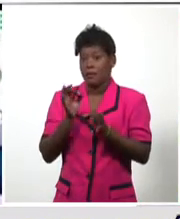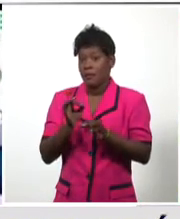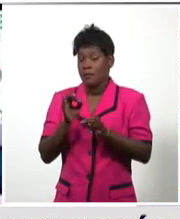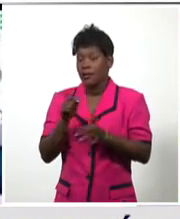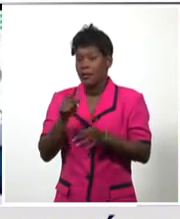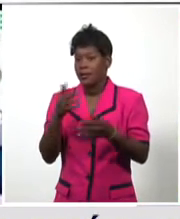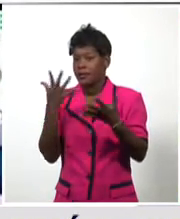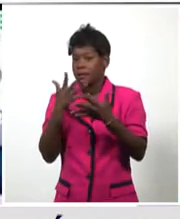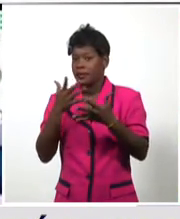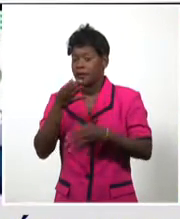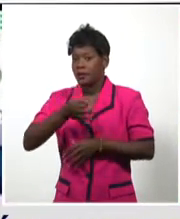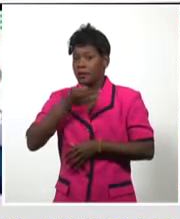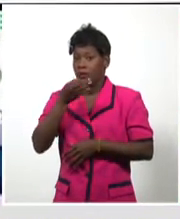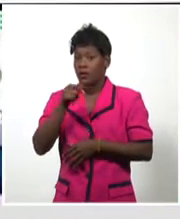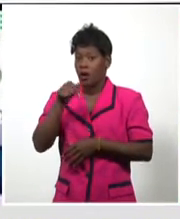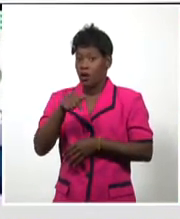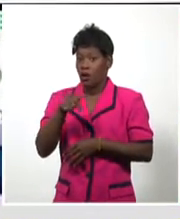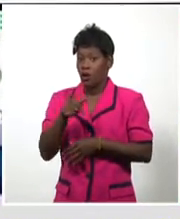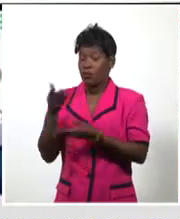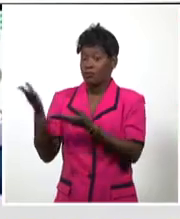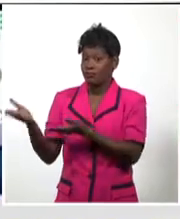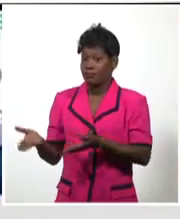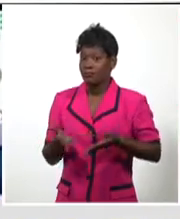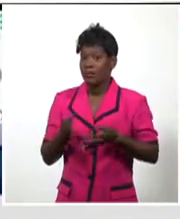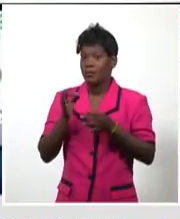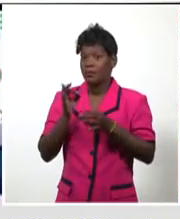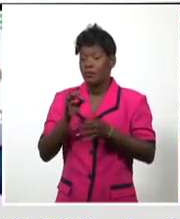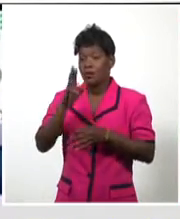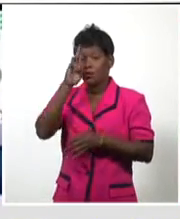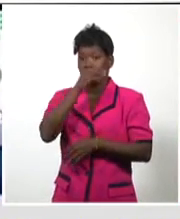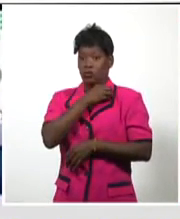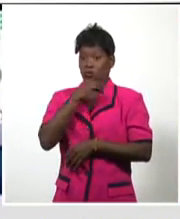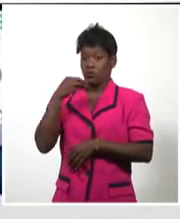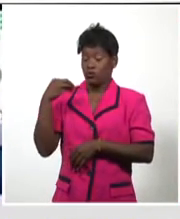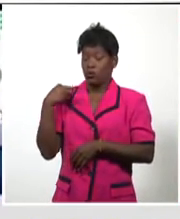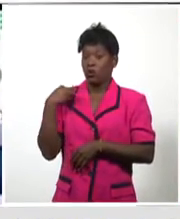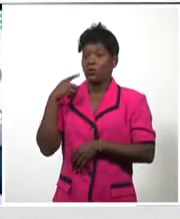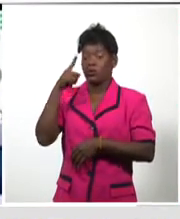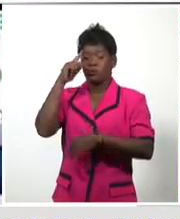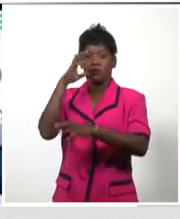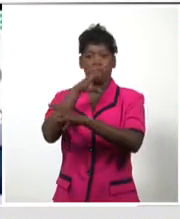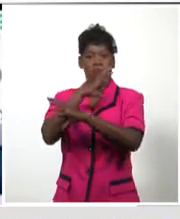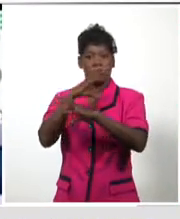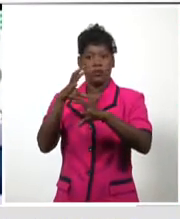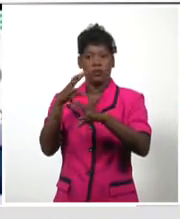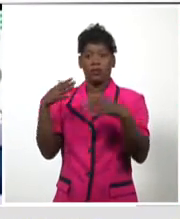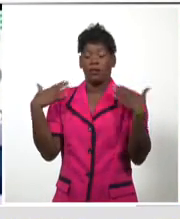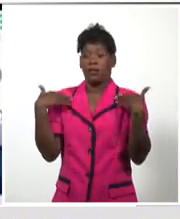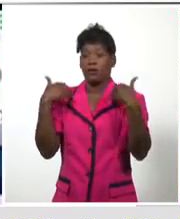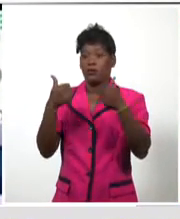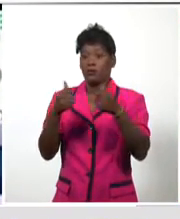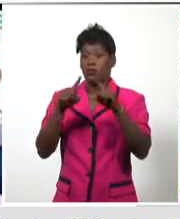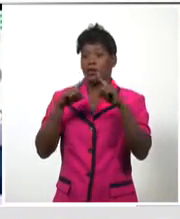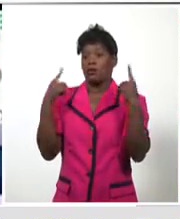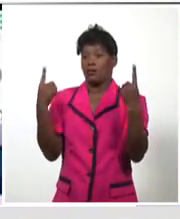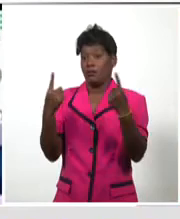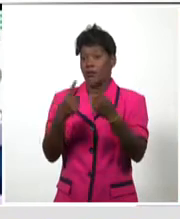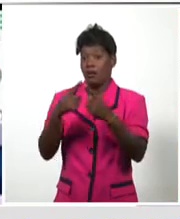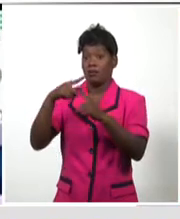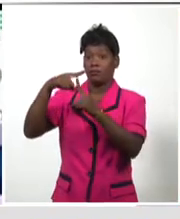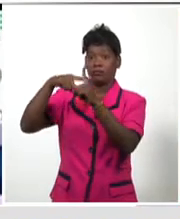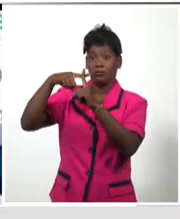respecto, hoy me acompaña el doctor en ciencias Celso Pasos Alberdi, director general del Instituto de Meteorología. Quizás los rostros